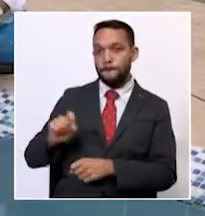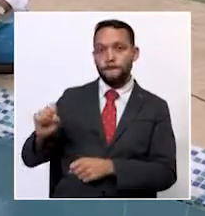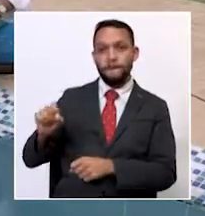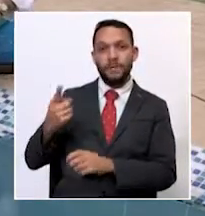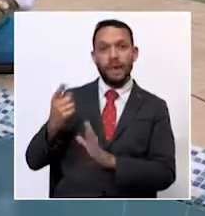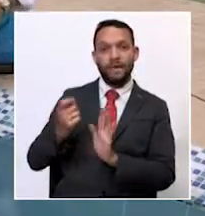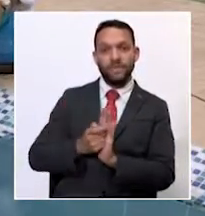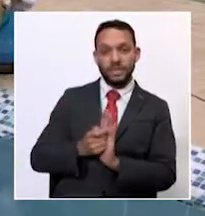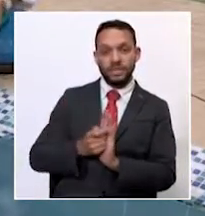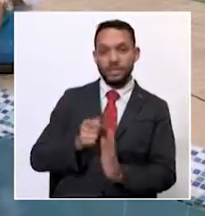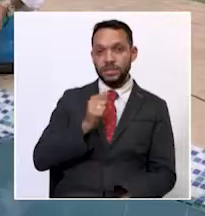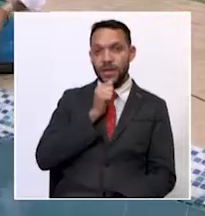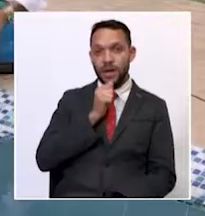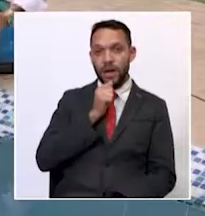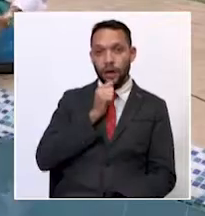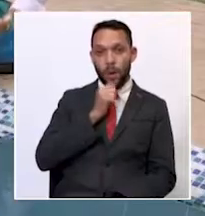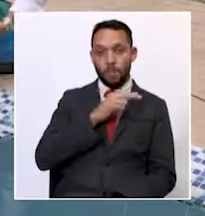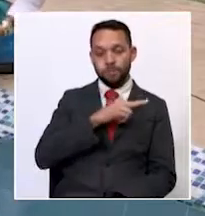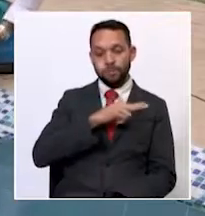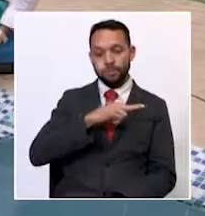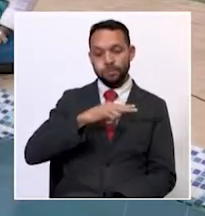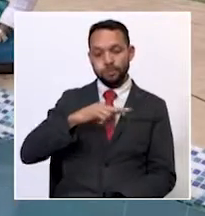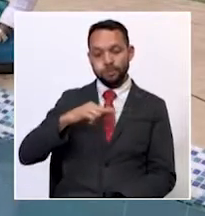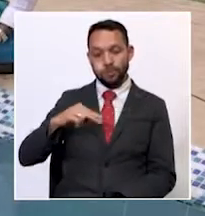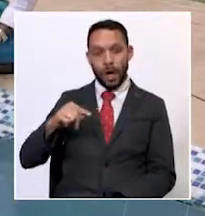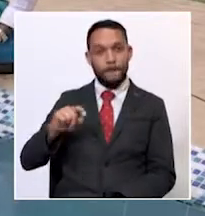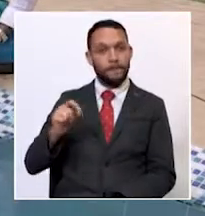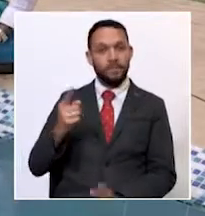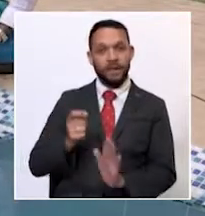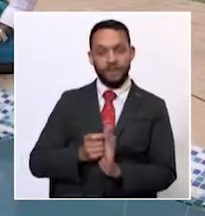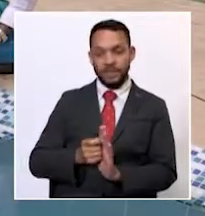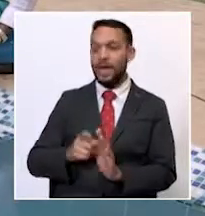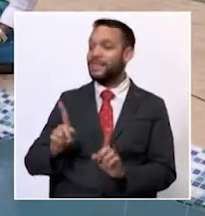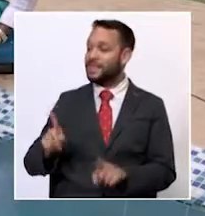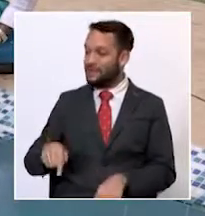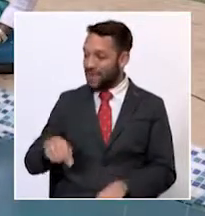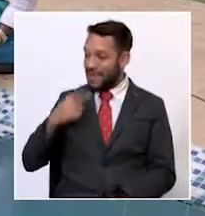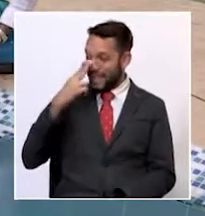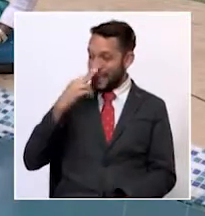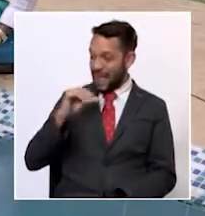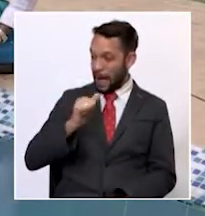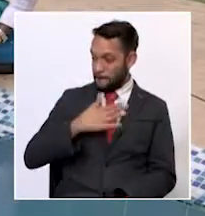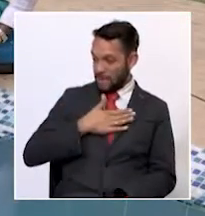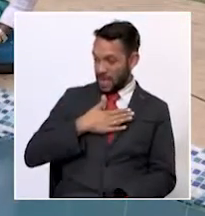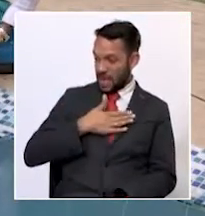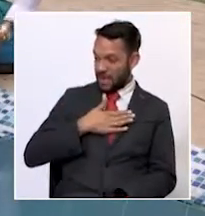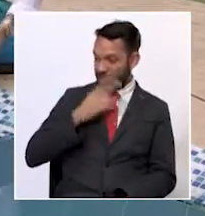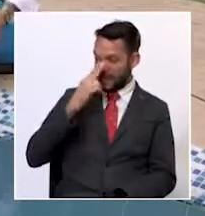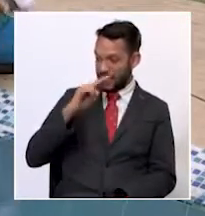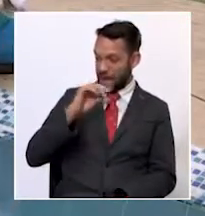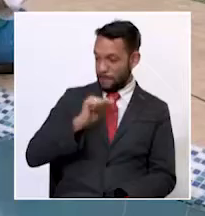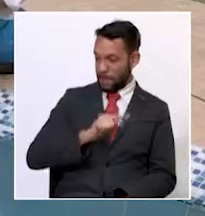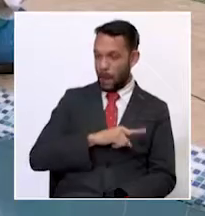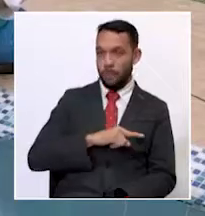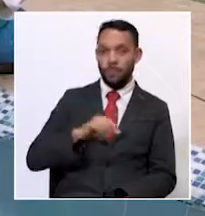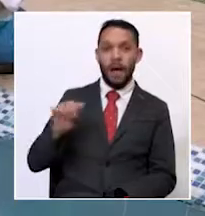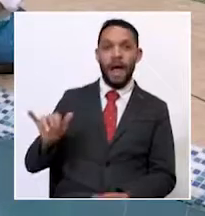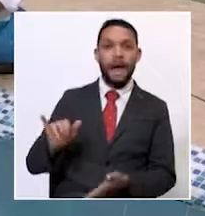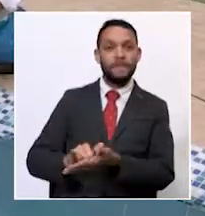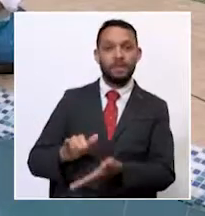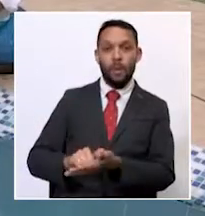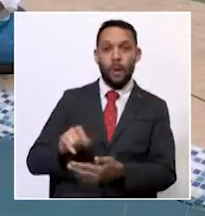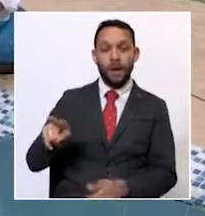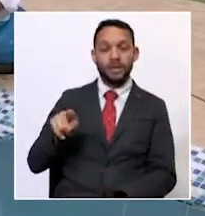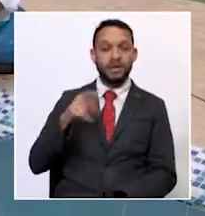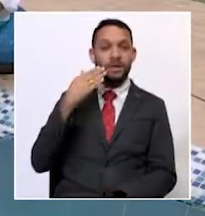sitio, ustedes lo ven en el video. Lo mismo la hija mía que está embarazada, cómo tiene la experiencia, ustedes lo están viendo en los videos